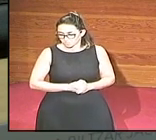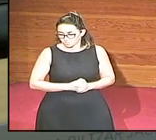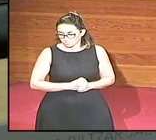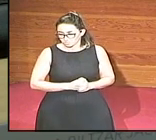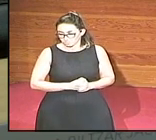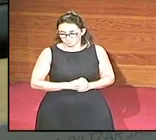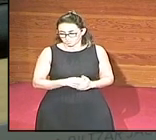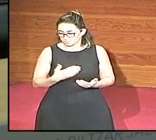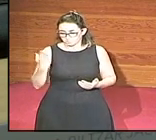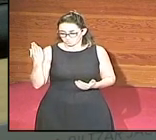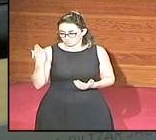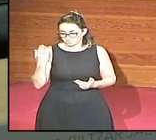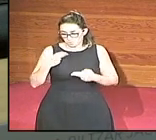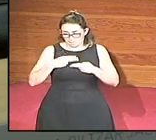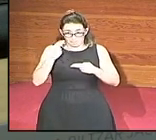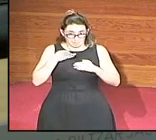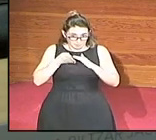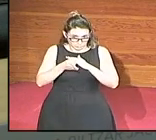Y nada, esto es otro de los pasos.